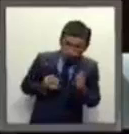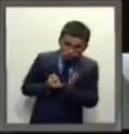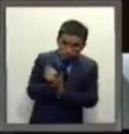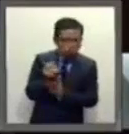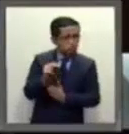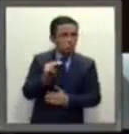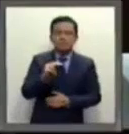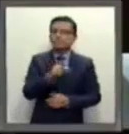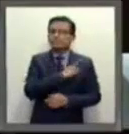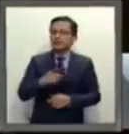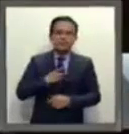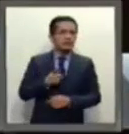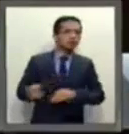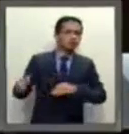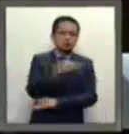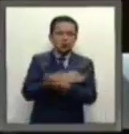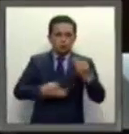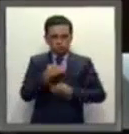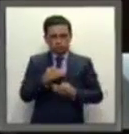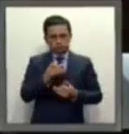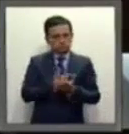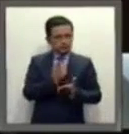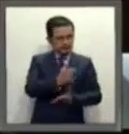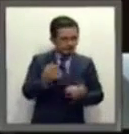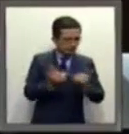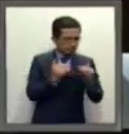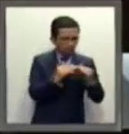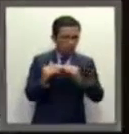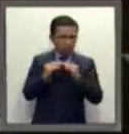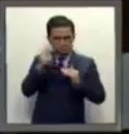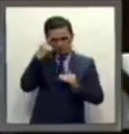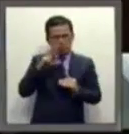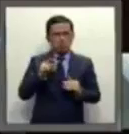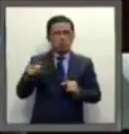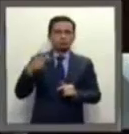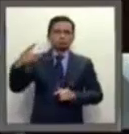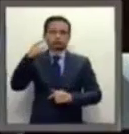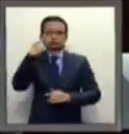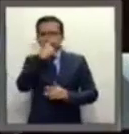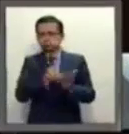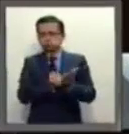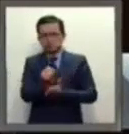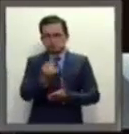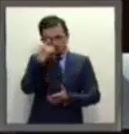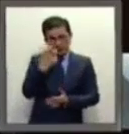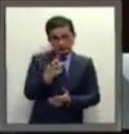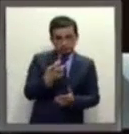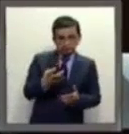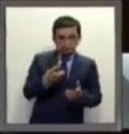el carácter de general para evitar discrecionalidad en la aplicación de estos aprovechamientos.